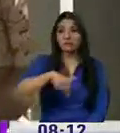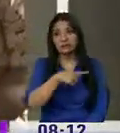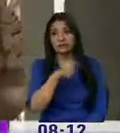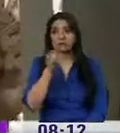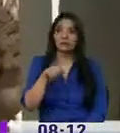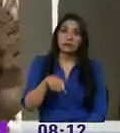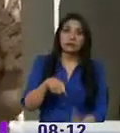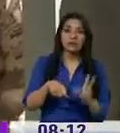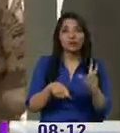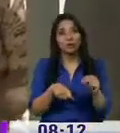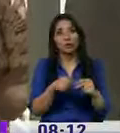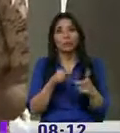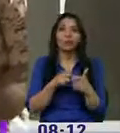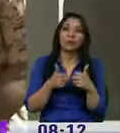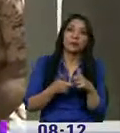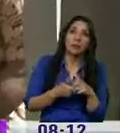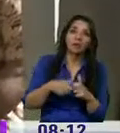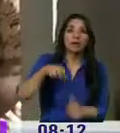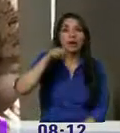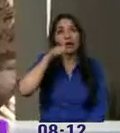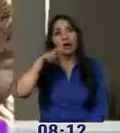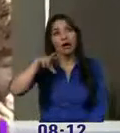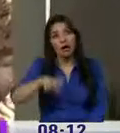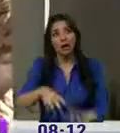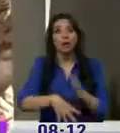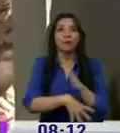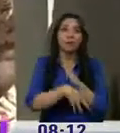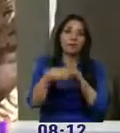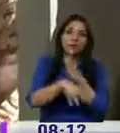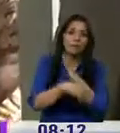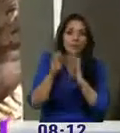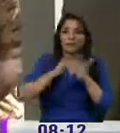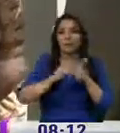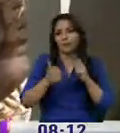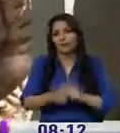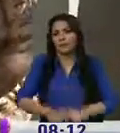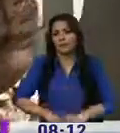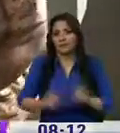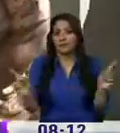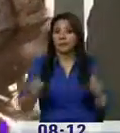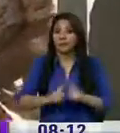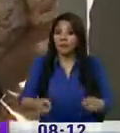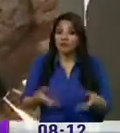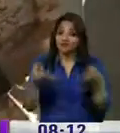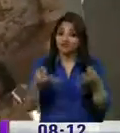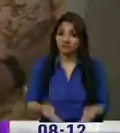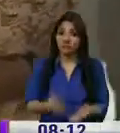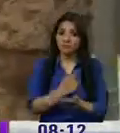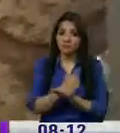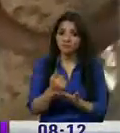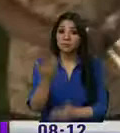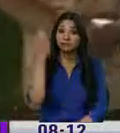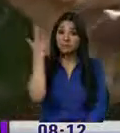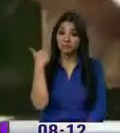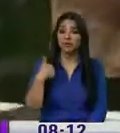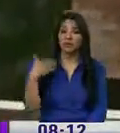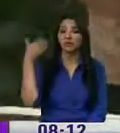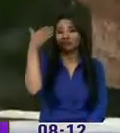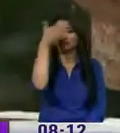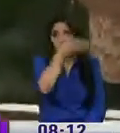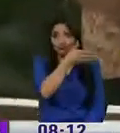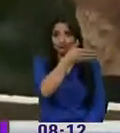de que tienen problemas que la bomba todo esto pero hoy exactamente porque la semana pasada fuimos a